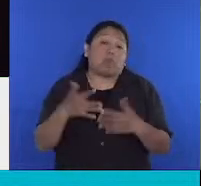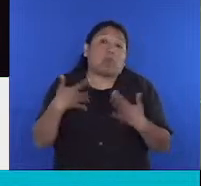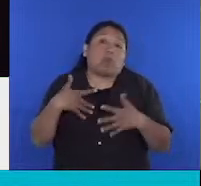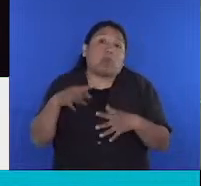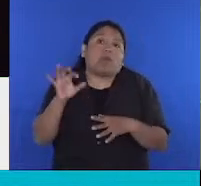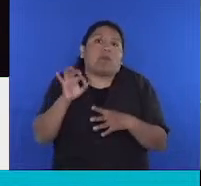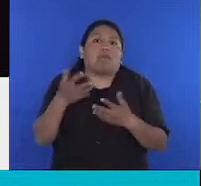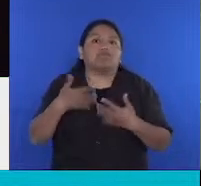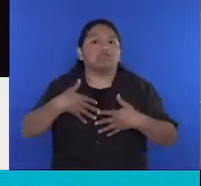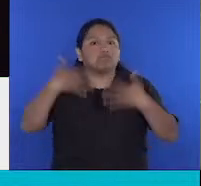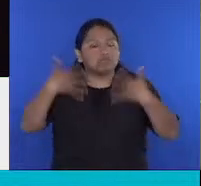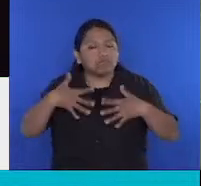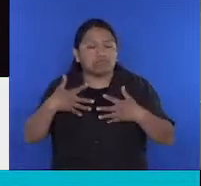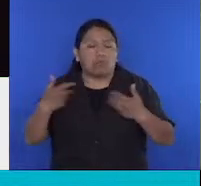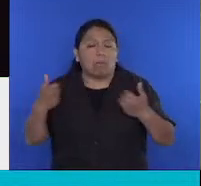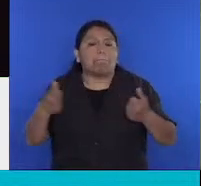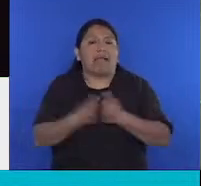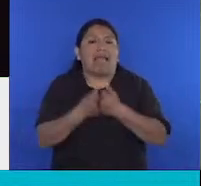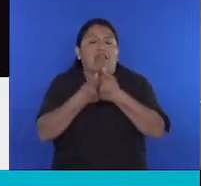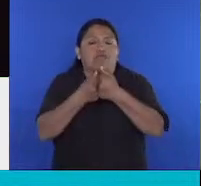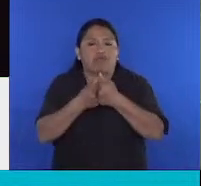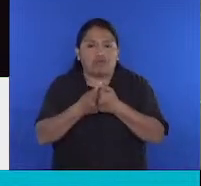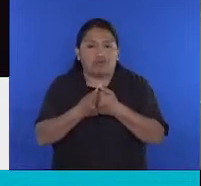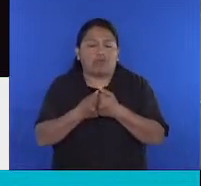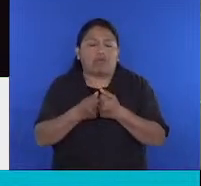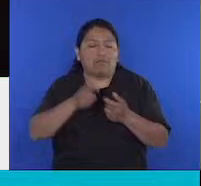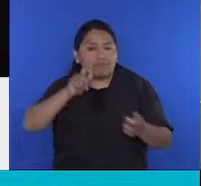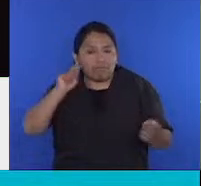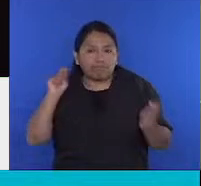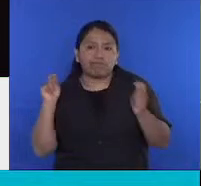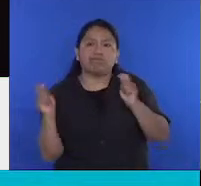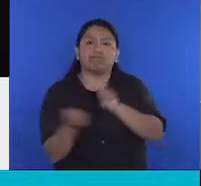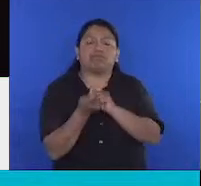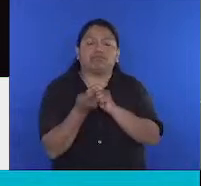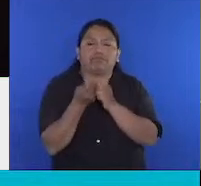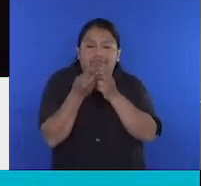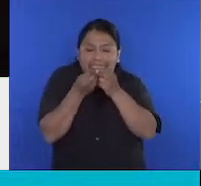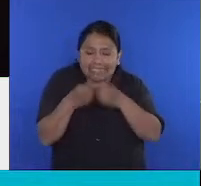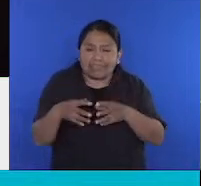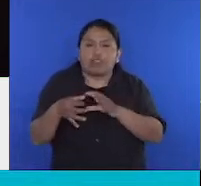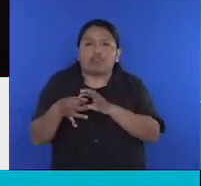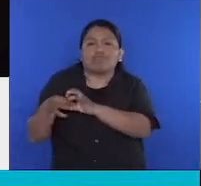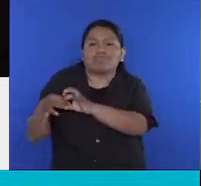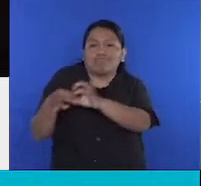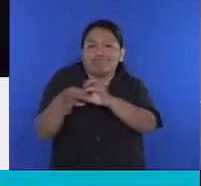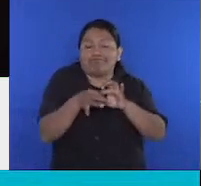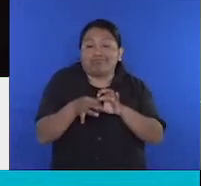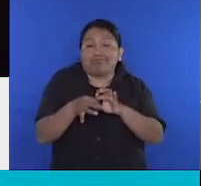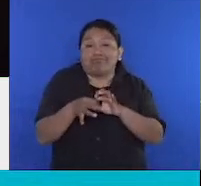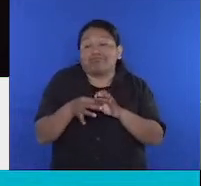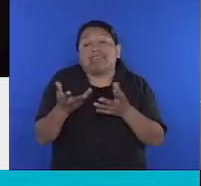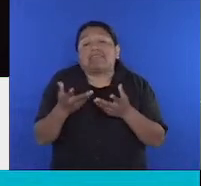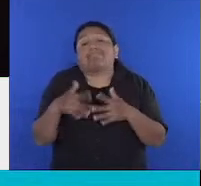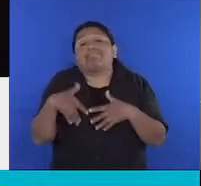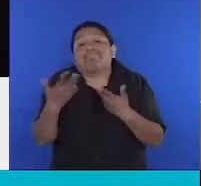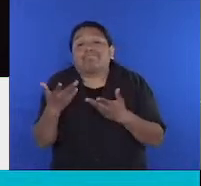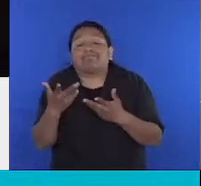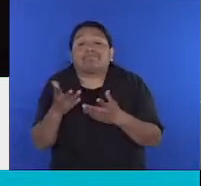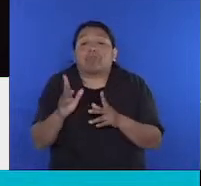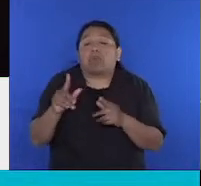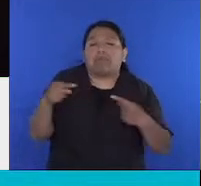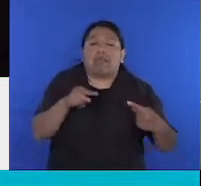de transformación y de inicio de unidad nacional que termina siendo desaprovechado por los agravios permanentes del presidente que